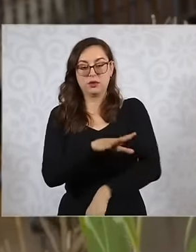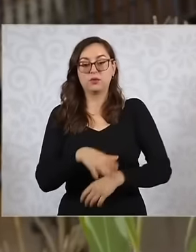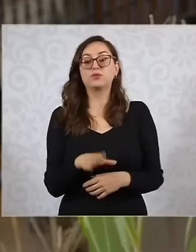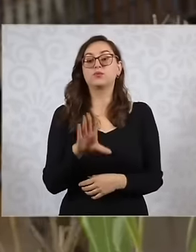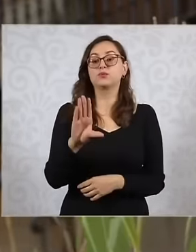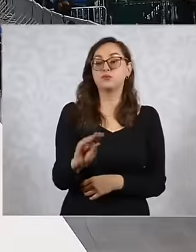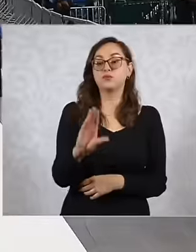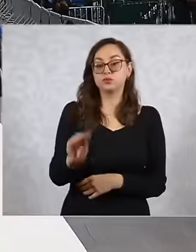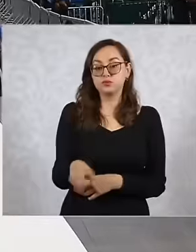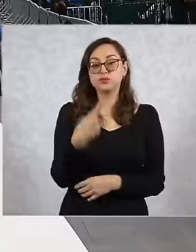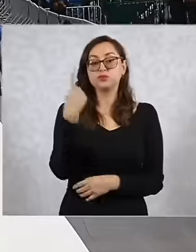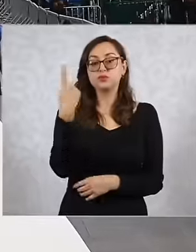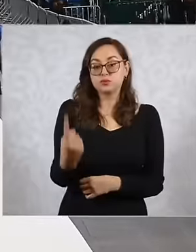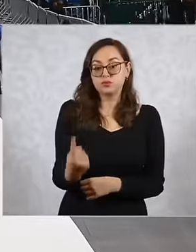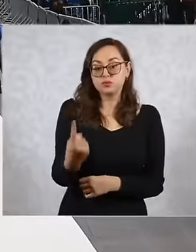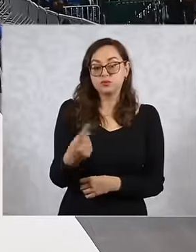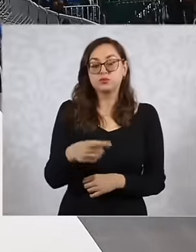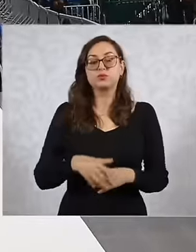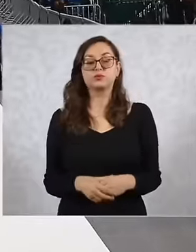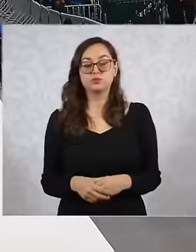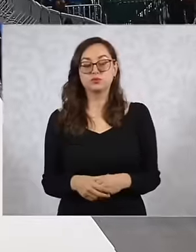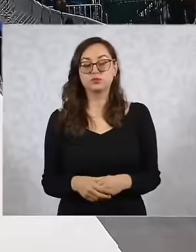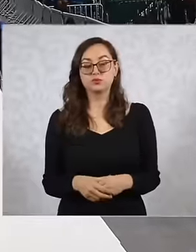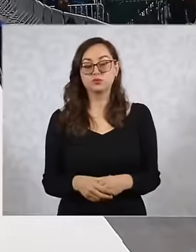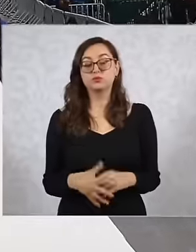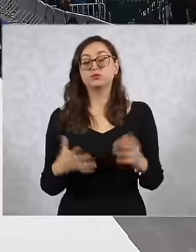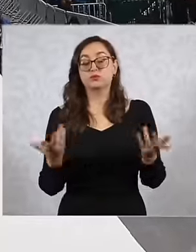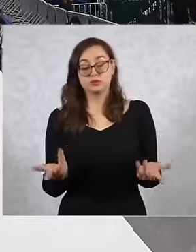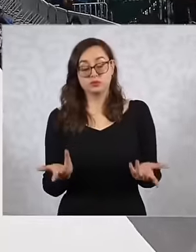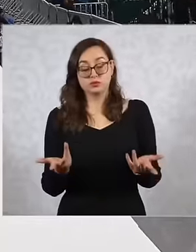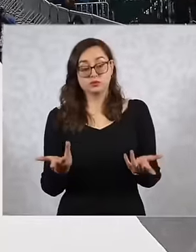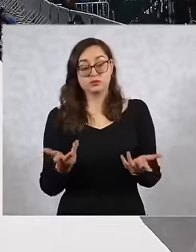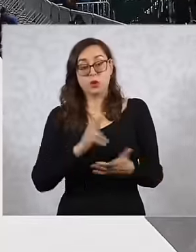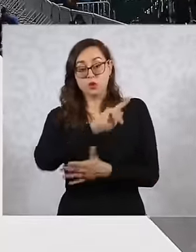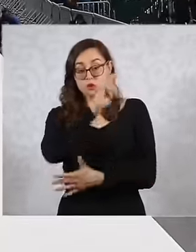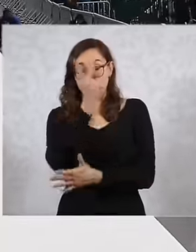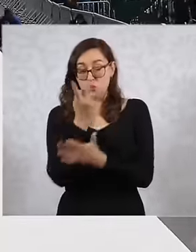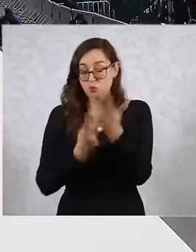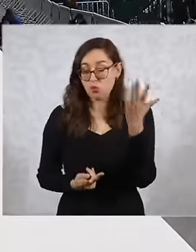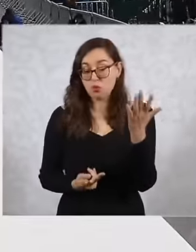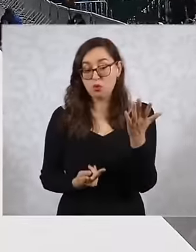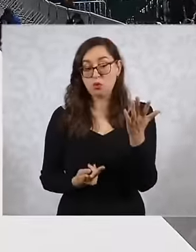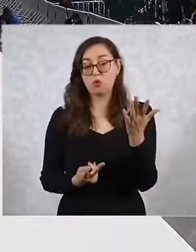91. Vamos a impulsar un programa